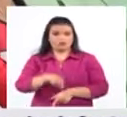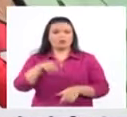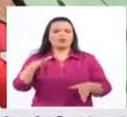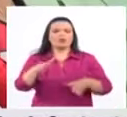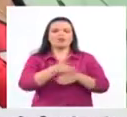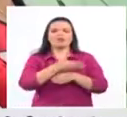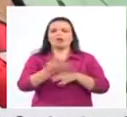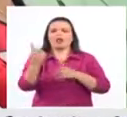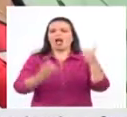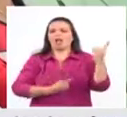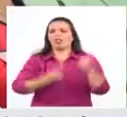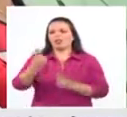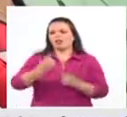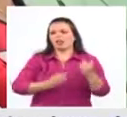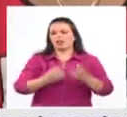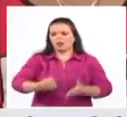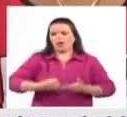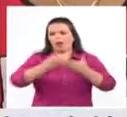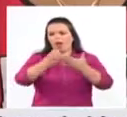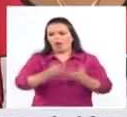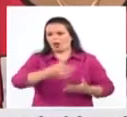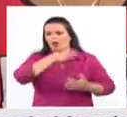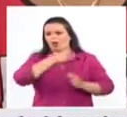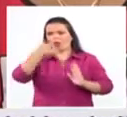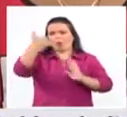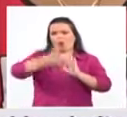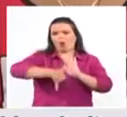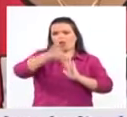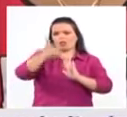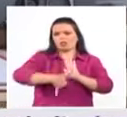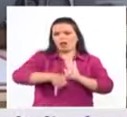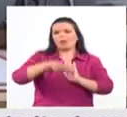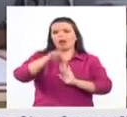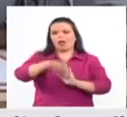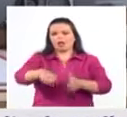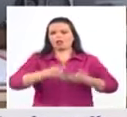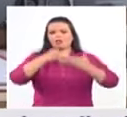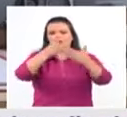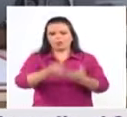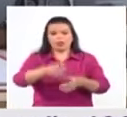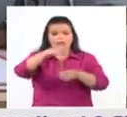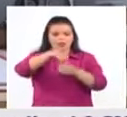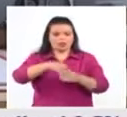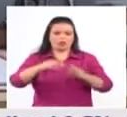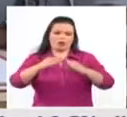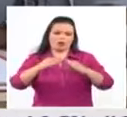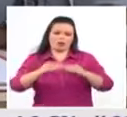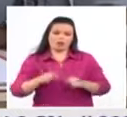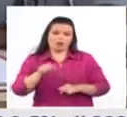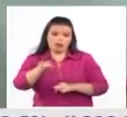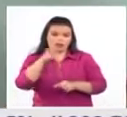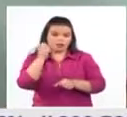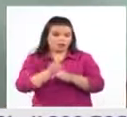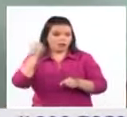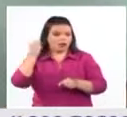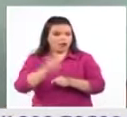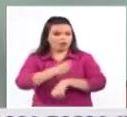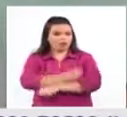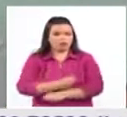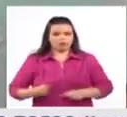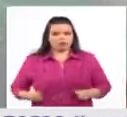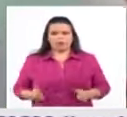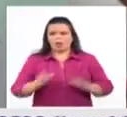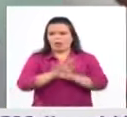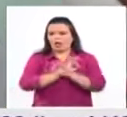de WhatsApp que han ayudado a extender la vitalidad del mismo dentro de los hogares. El trabajo que realizan estos especialistas ha sido vital